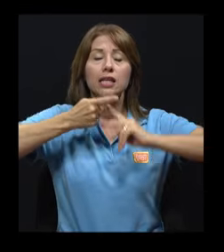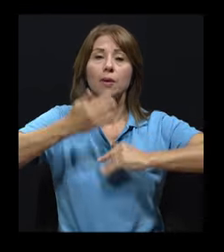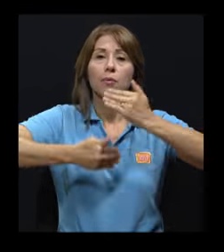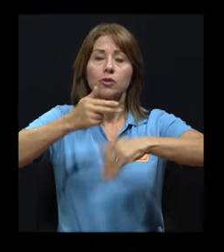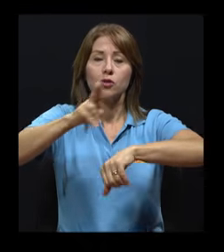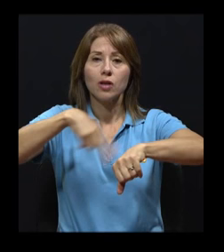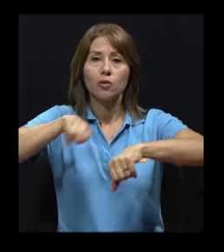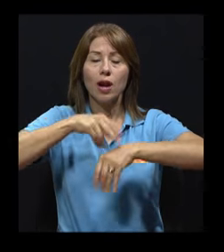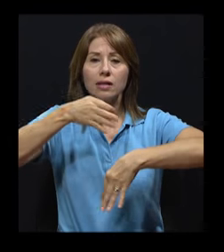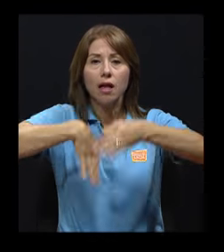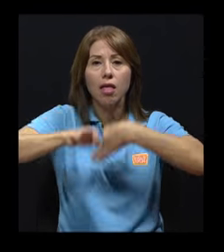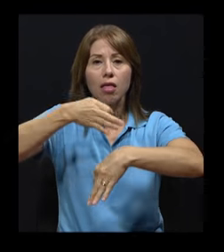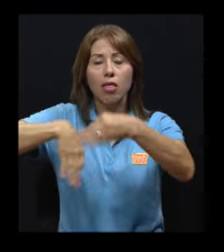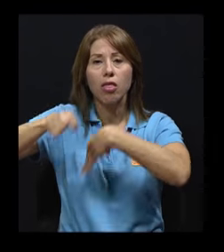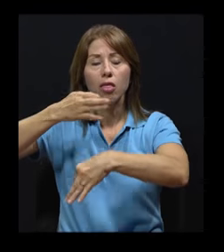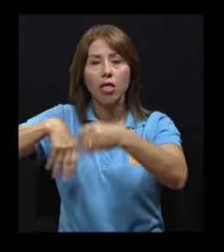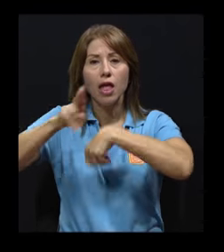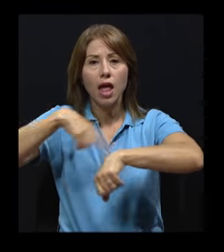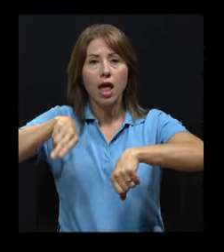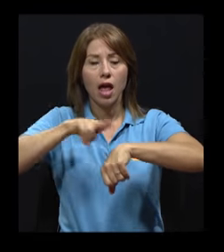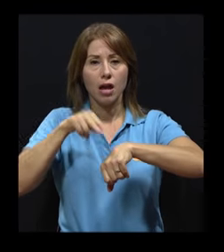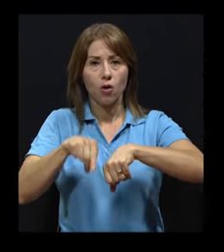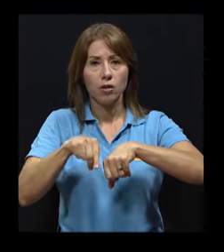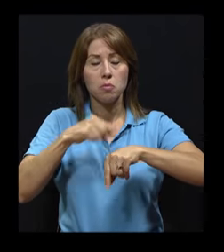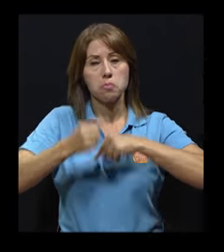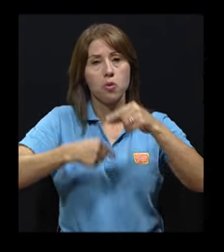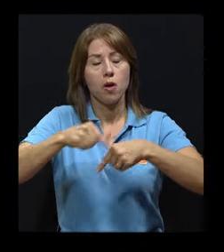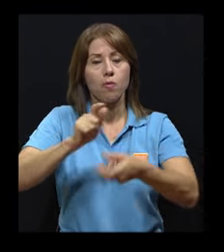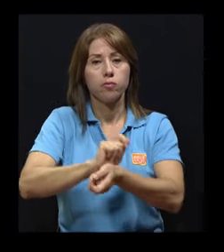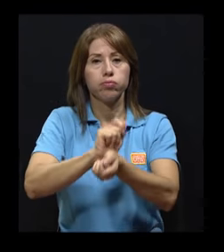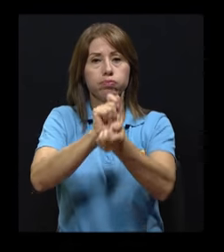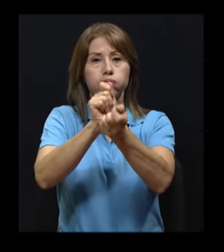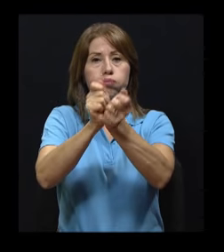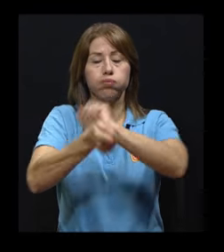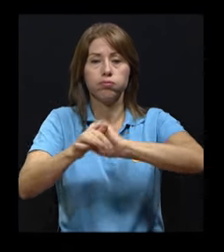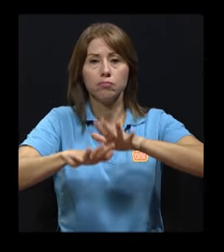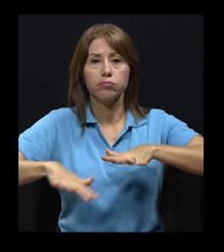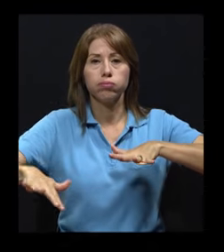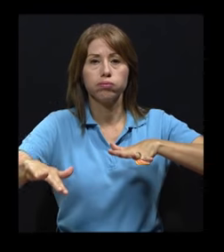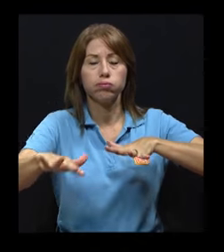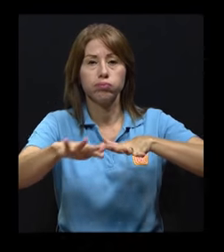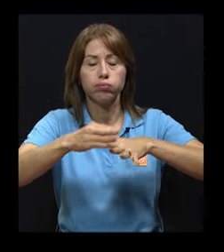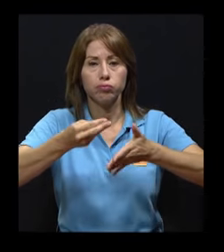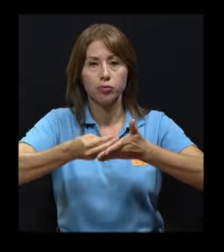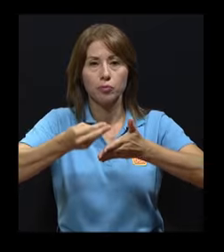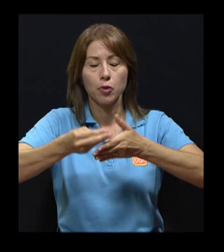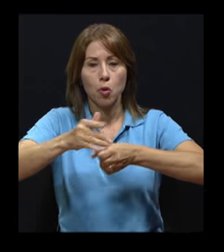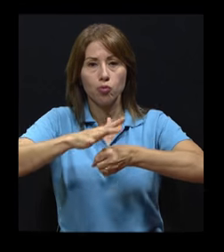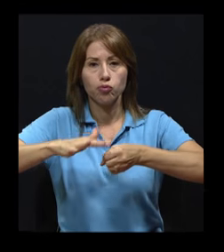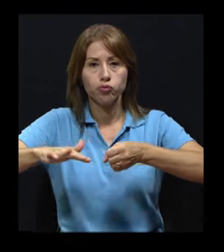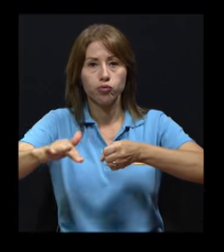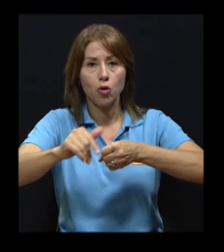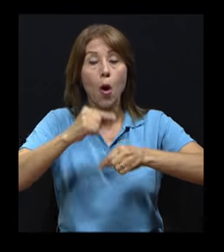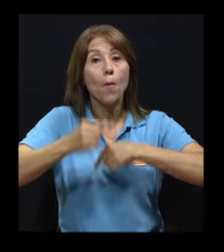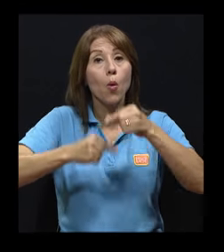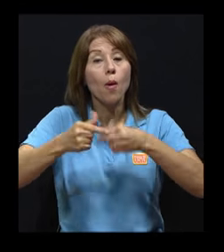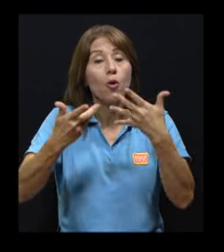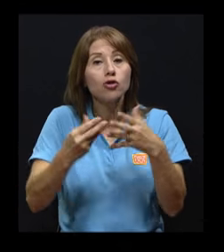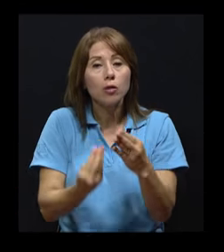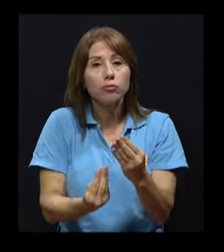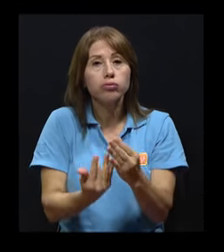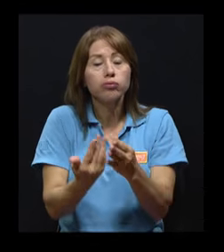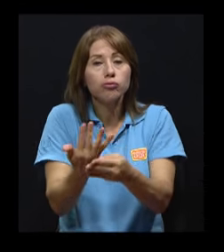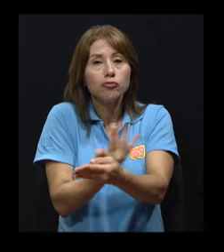formación de esta pequeña Laguna inician los procesos naturales de sucesión ecológica que han llevado a una transformación paulatina de este